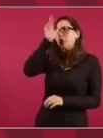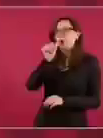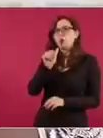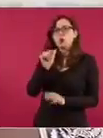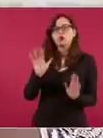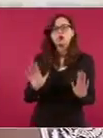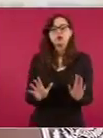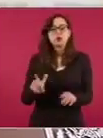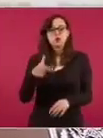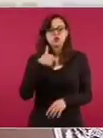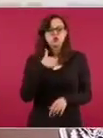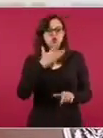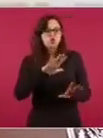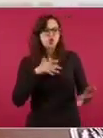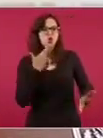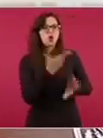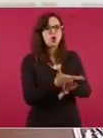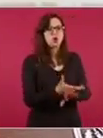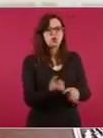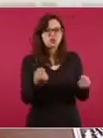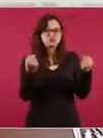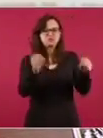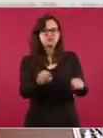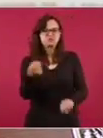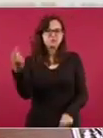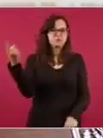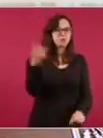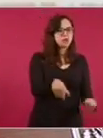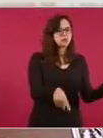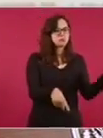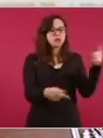ninguna medida coercitiva.